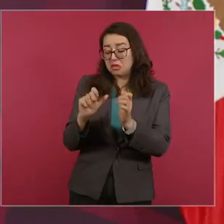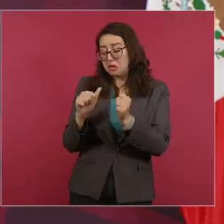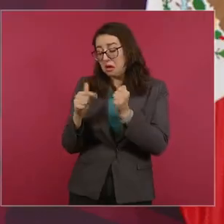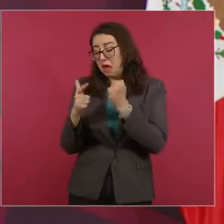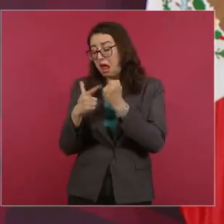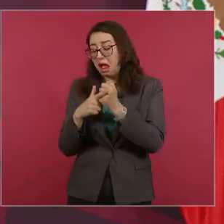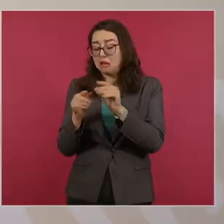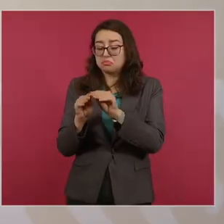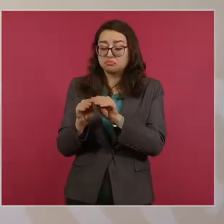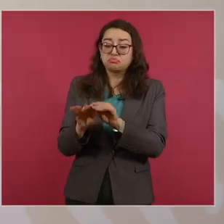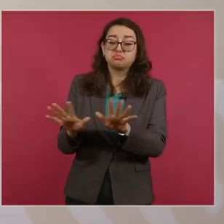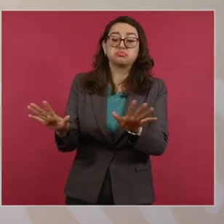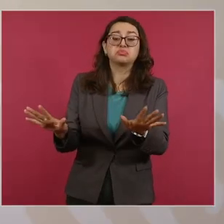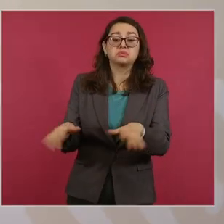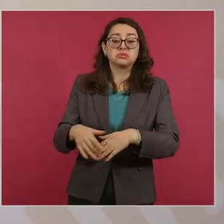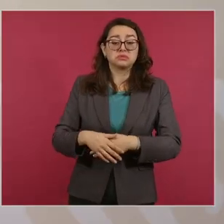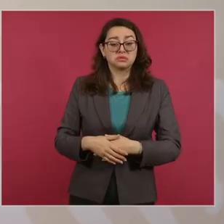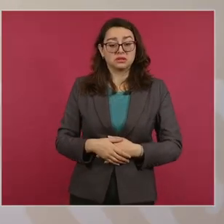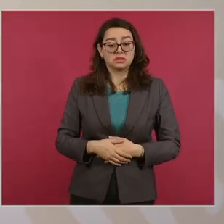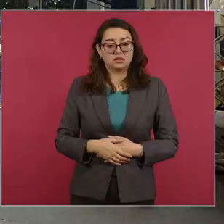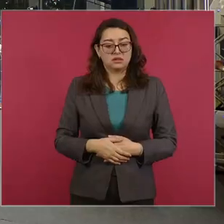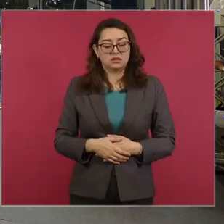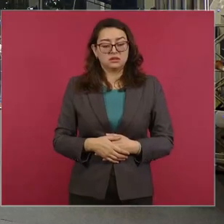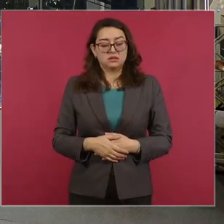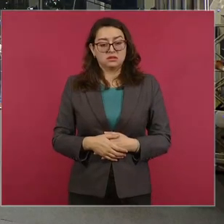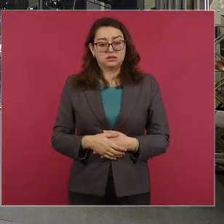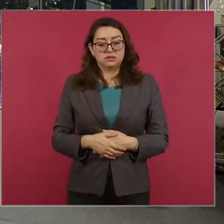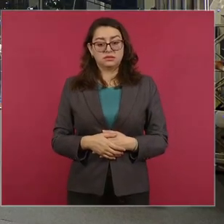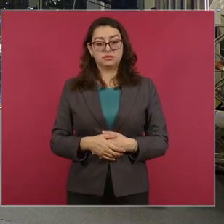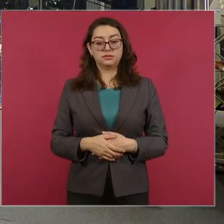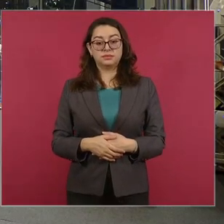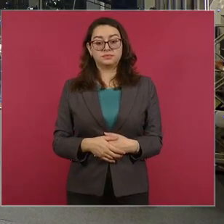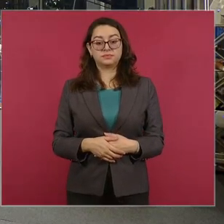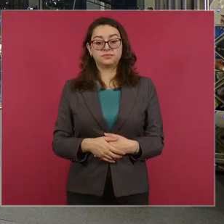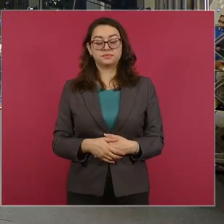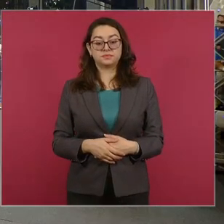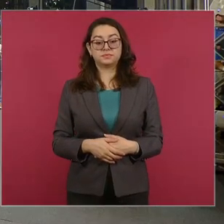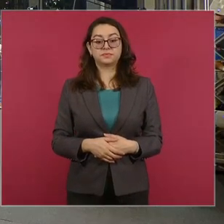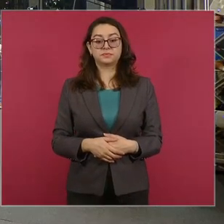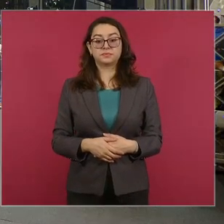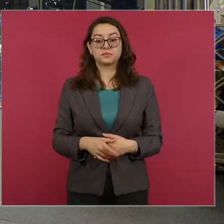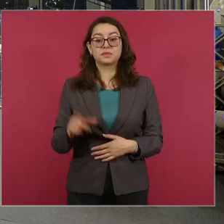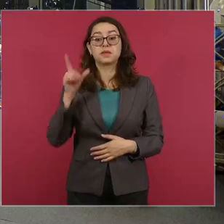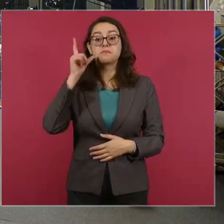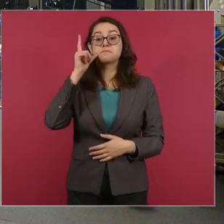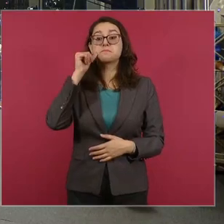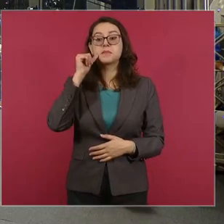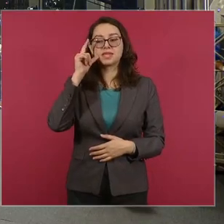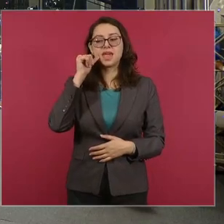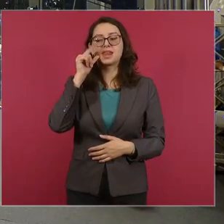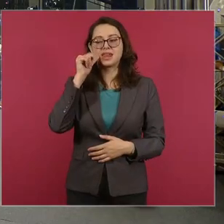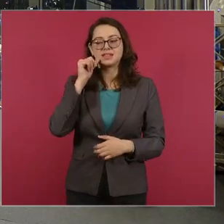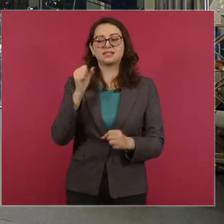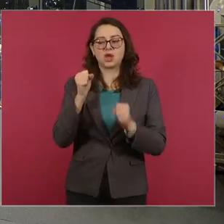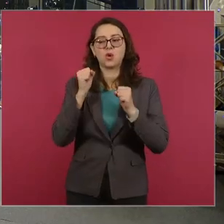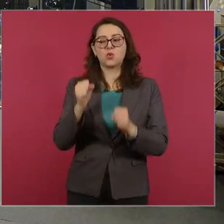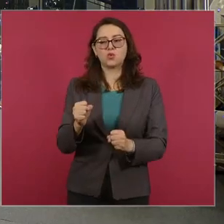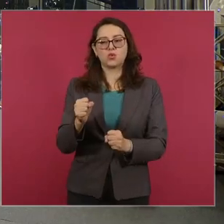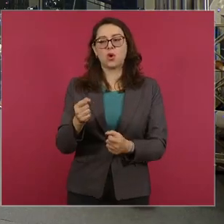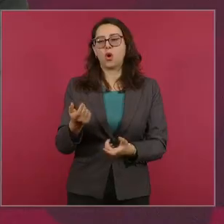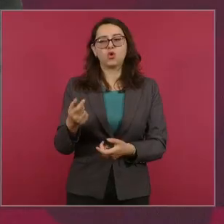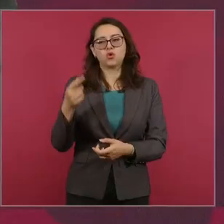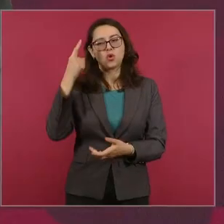Por cierto, bueno, todavía no, mañana lo vamos a ver, las ocho columnas porque acaba de